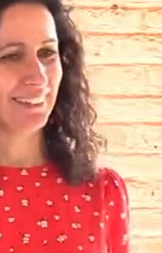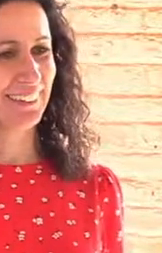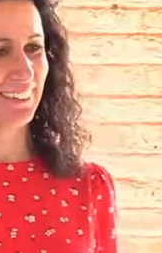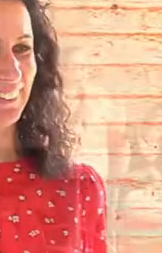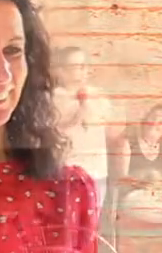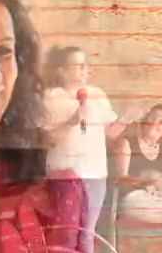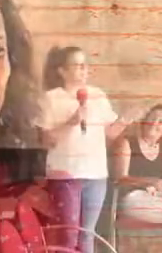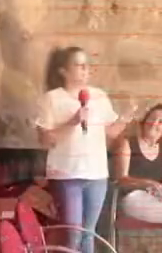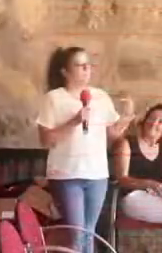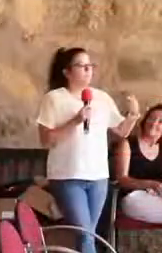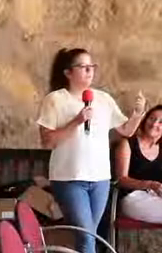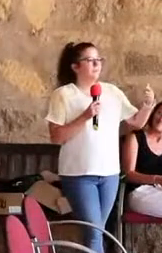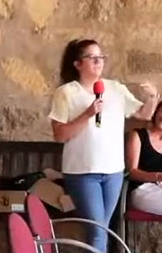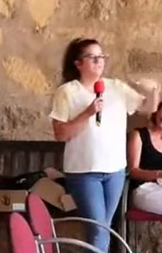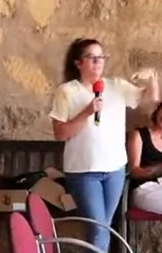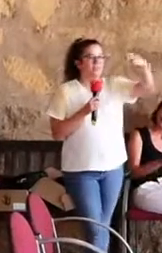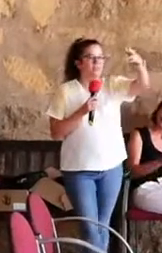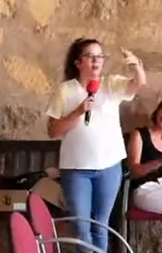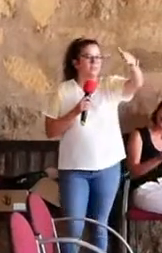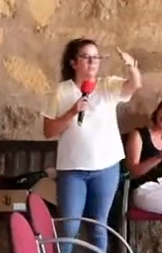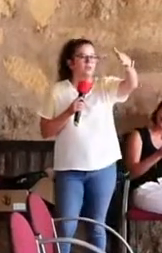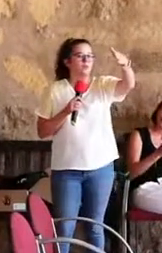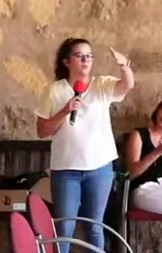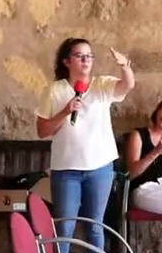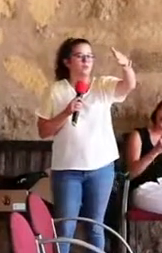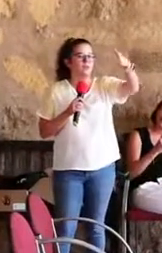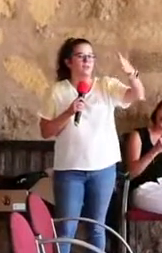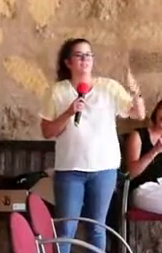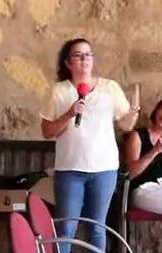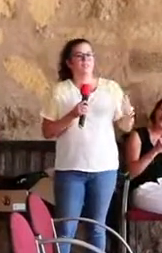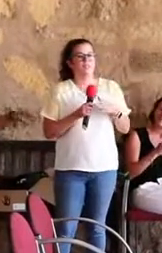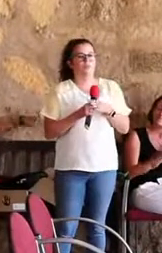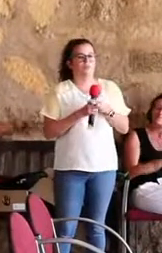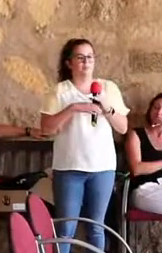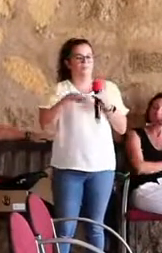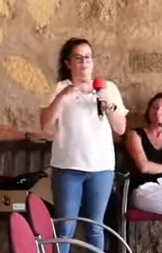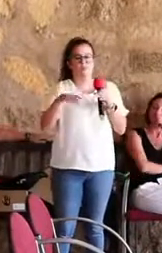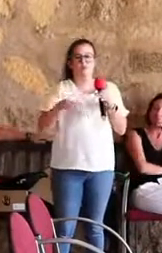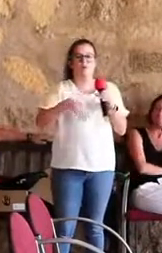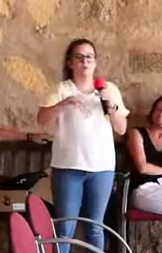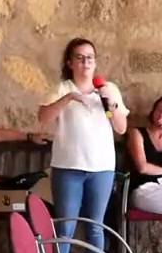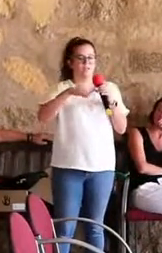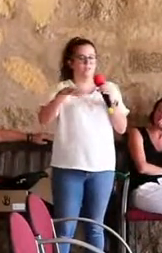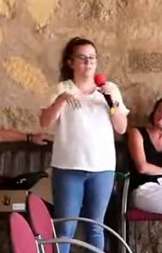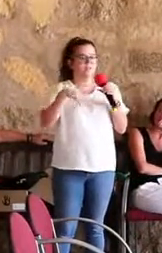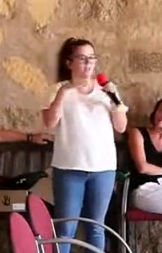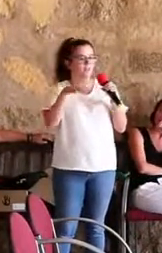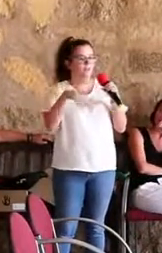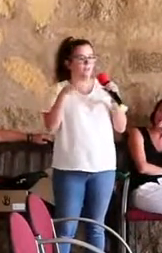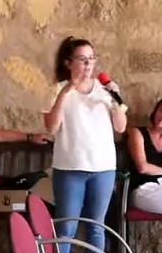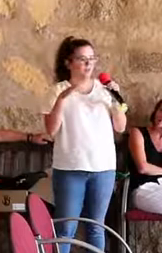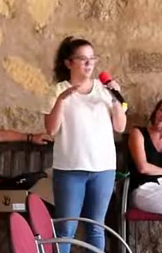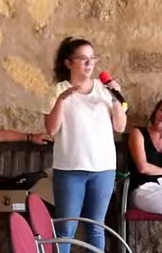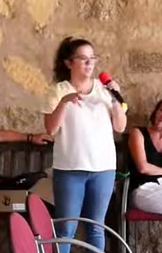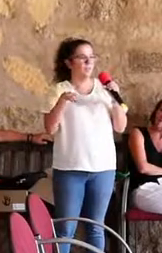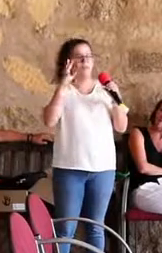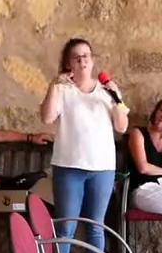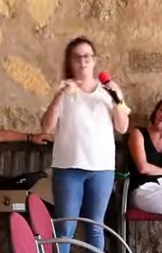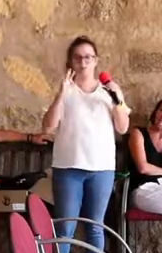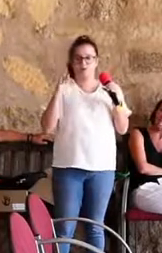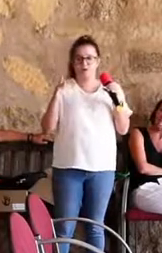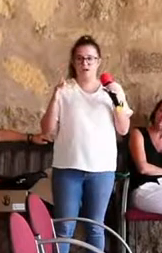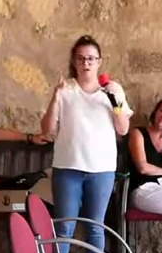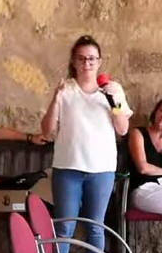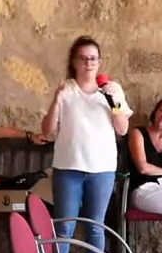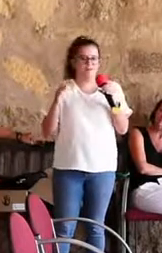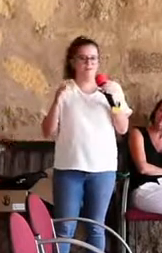pero Eh me ha dado mucha pena antes cuando estaba viendo el vídeo de la aplicación en la que entras haces una videollamada te